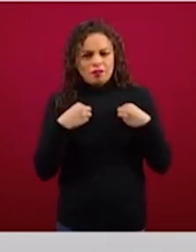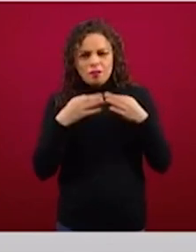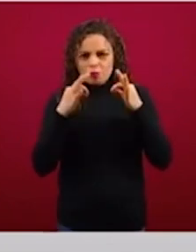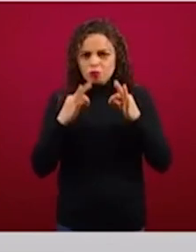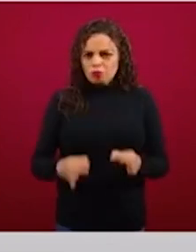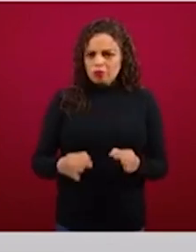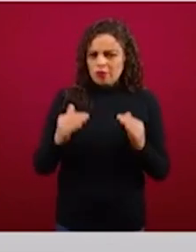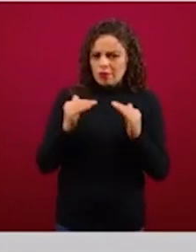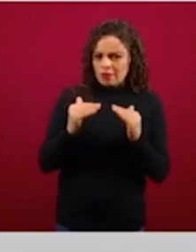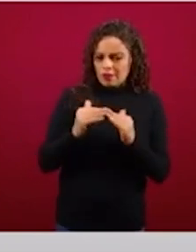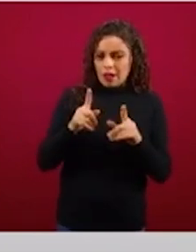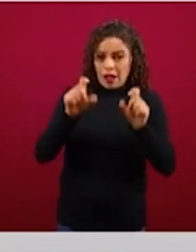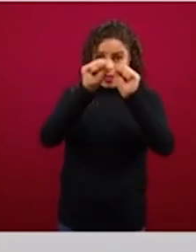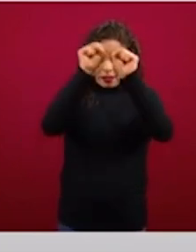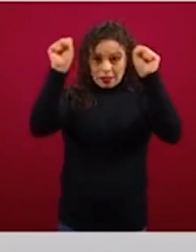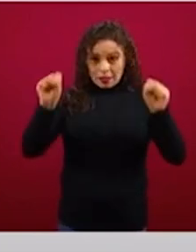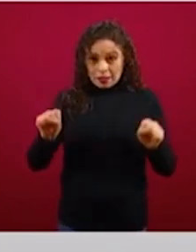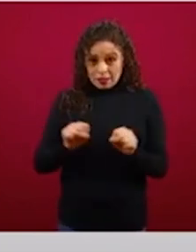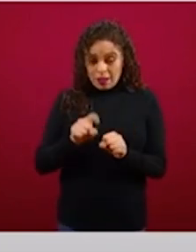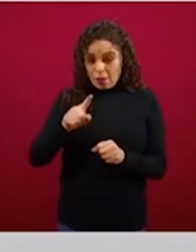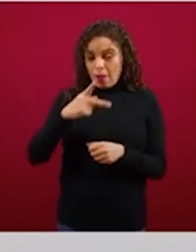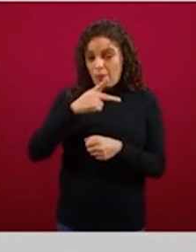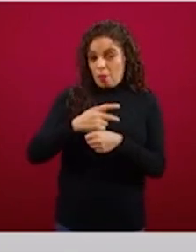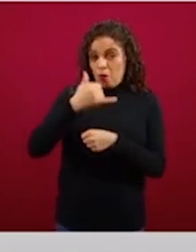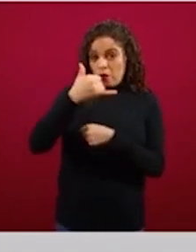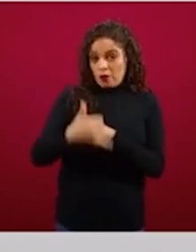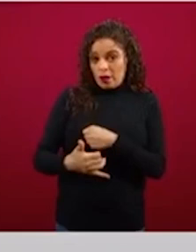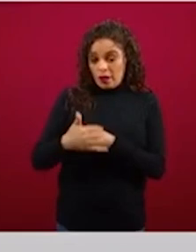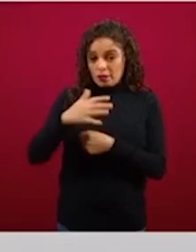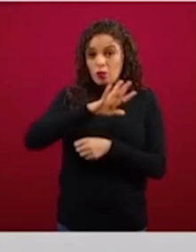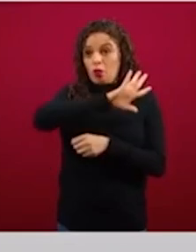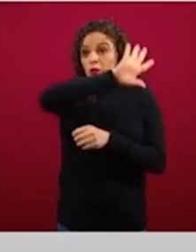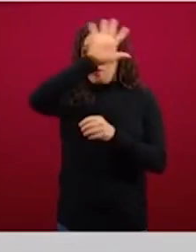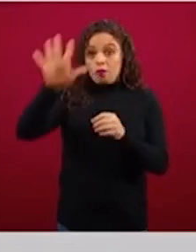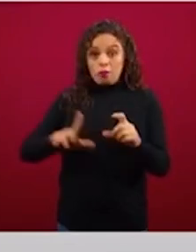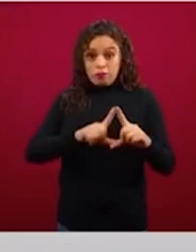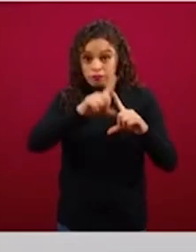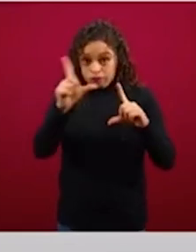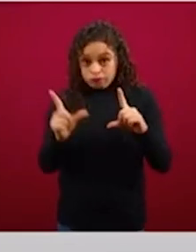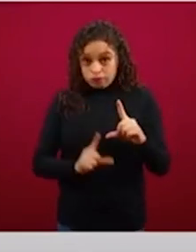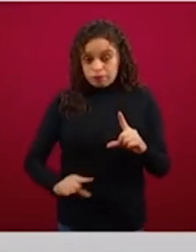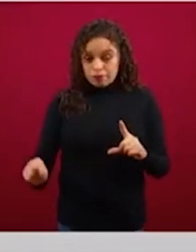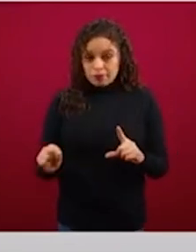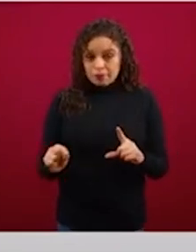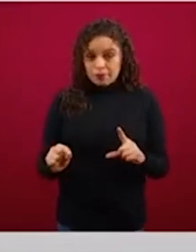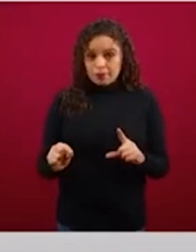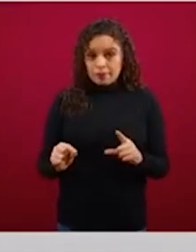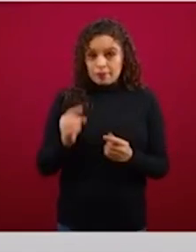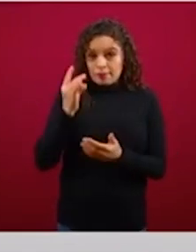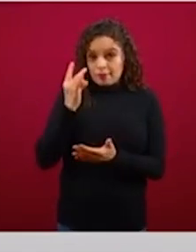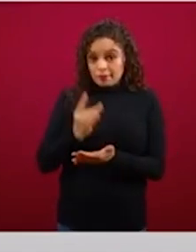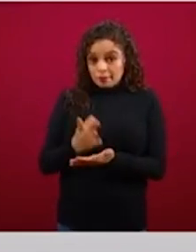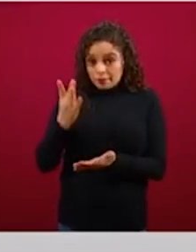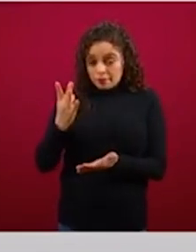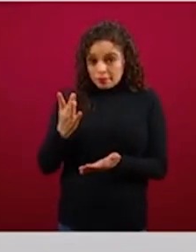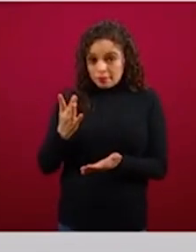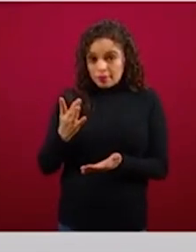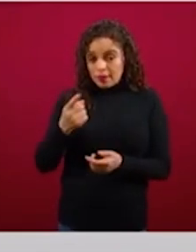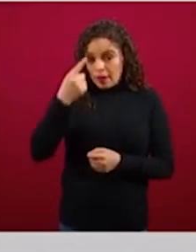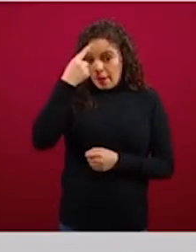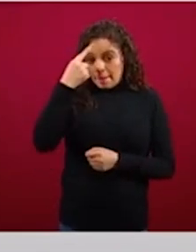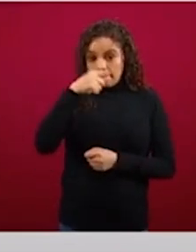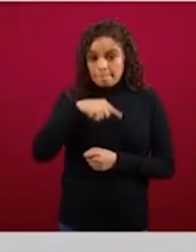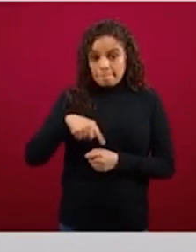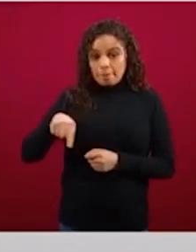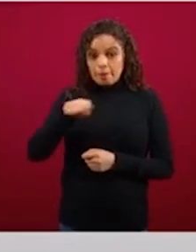este sistema no es un proyecto que vamos a replicar en todo el país de forma discrecional y que